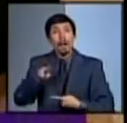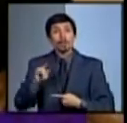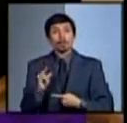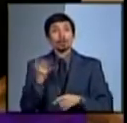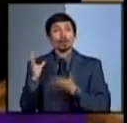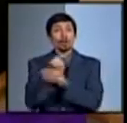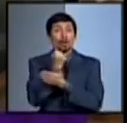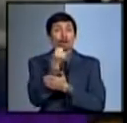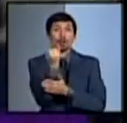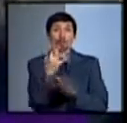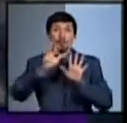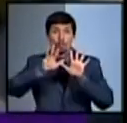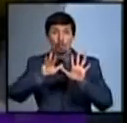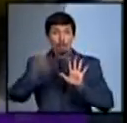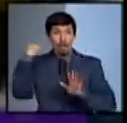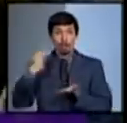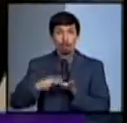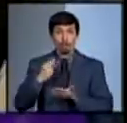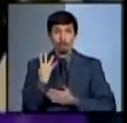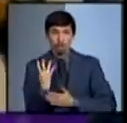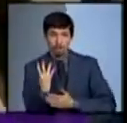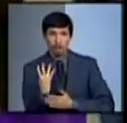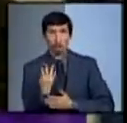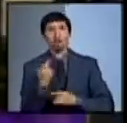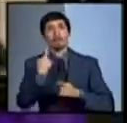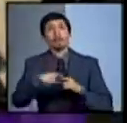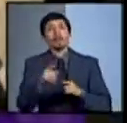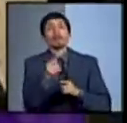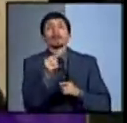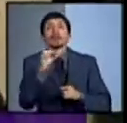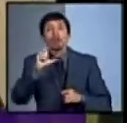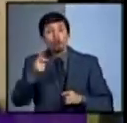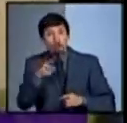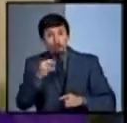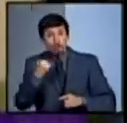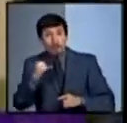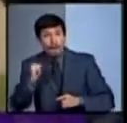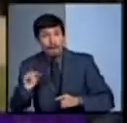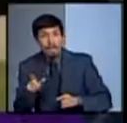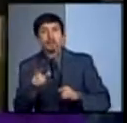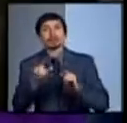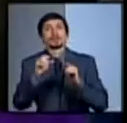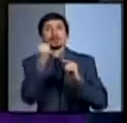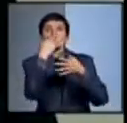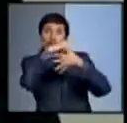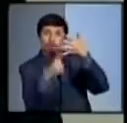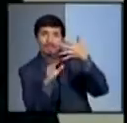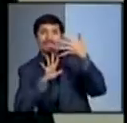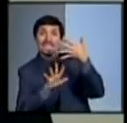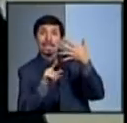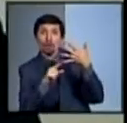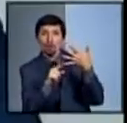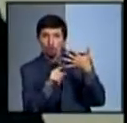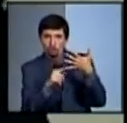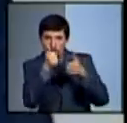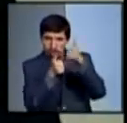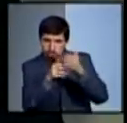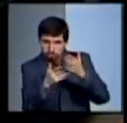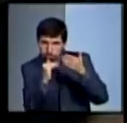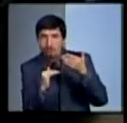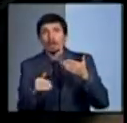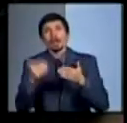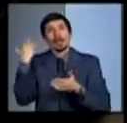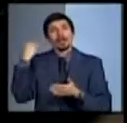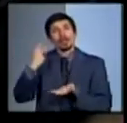en 2004 y González llegó al puesto número 5 del ATP en 2007. Tras varios meses de analizarlo